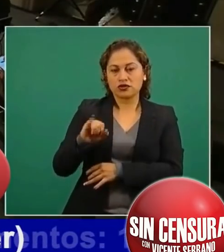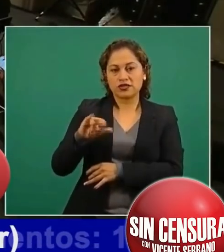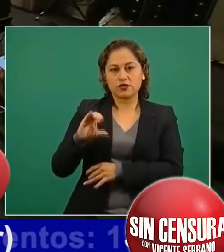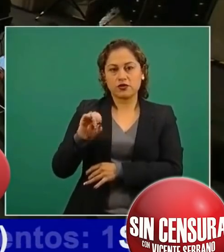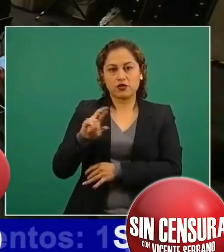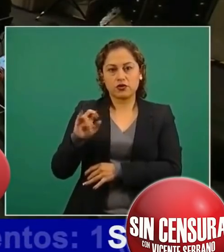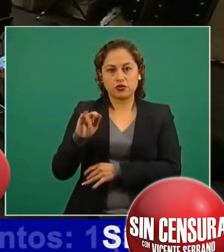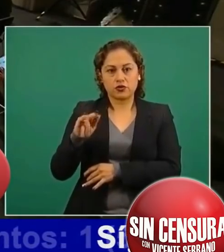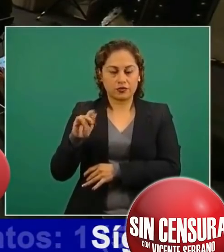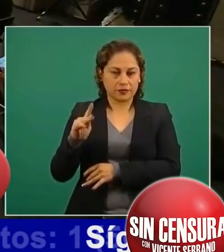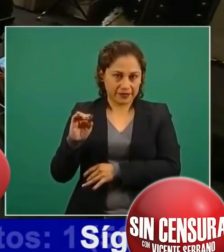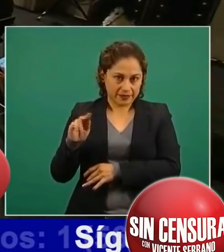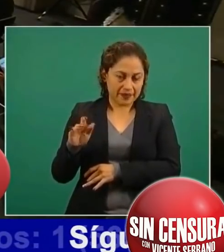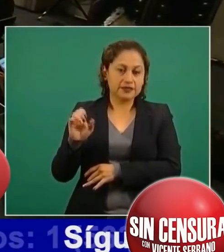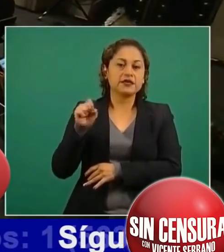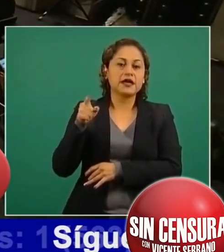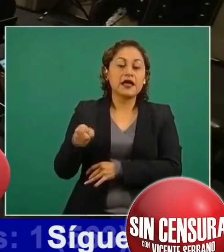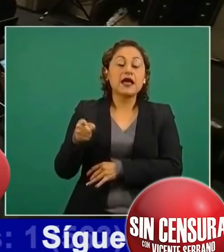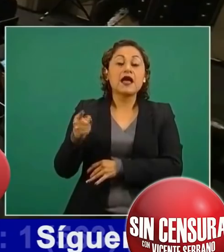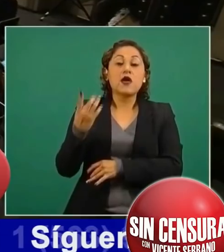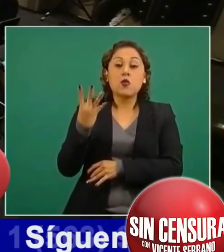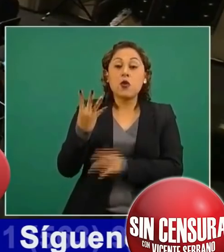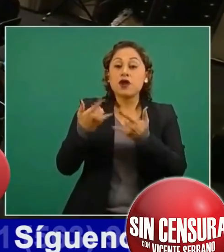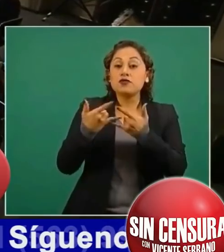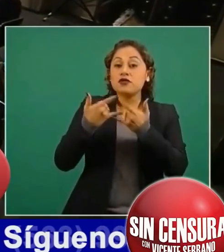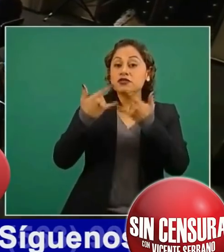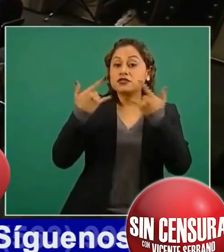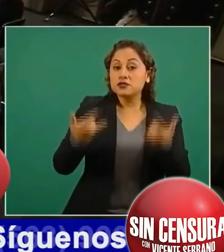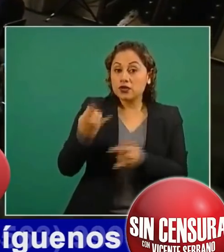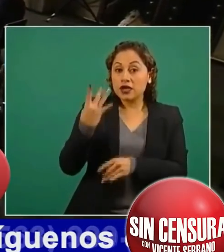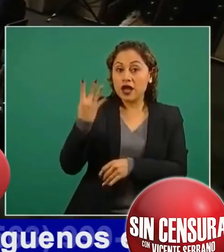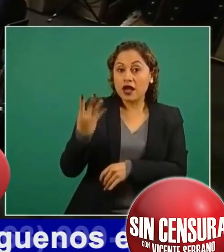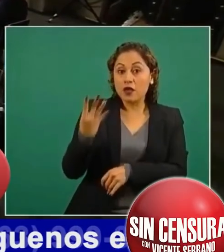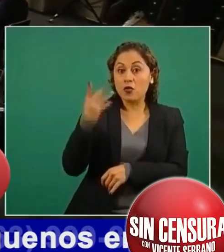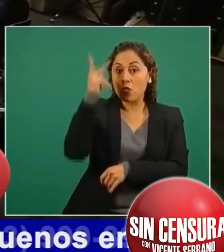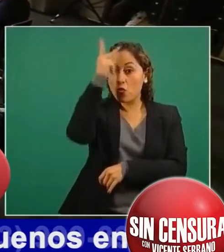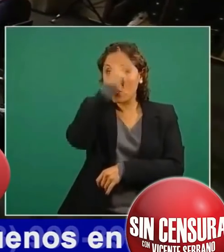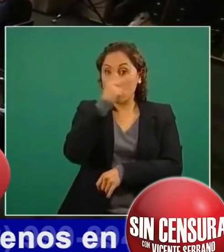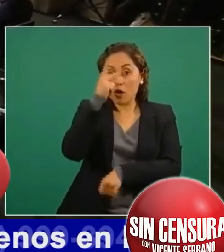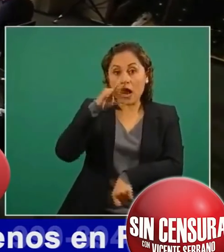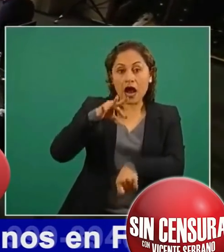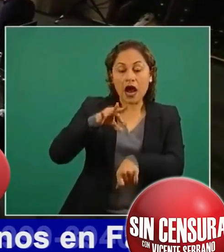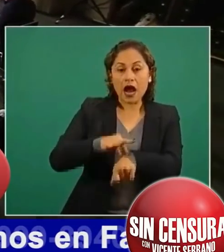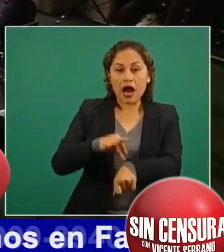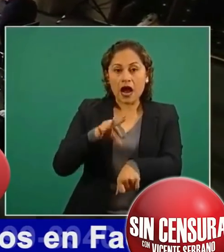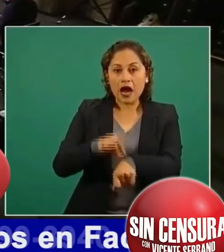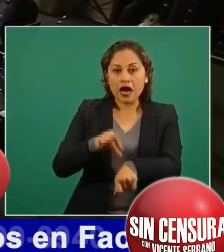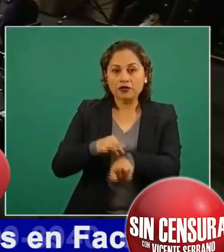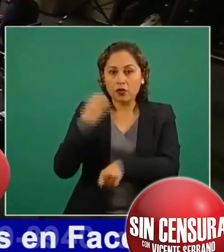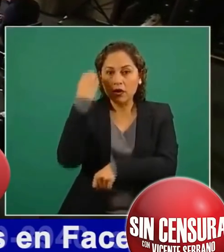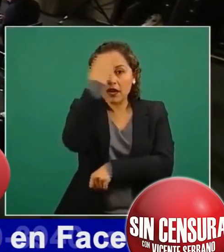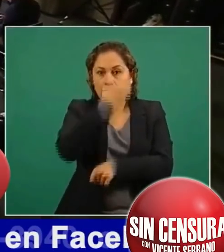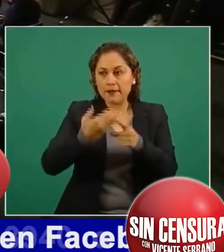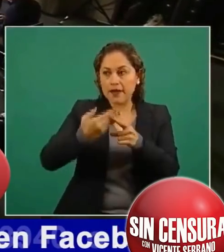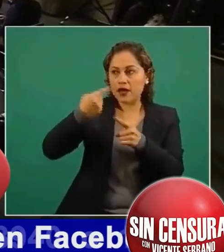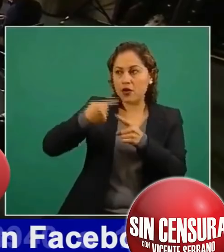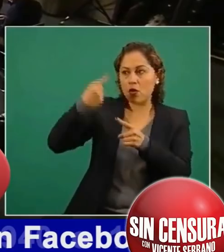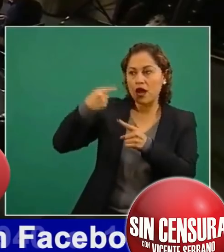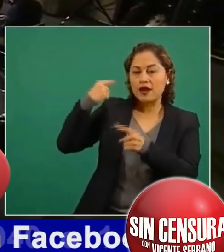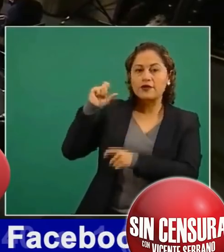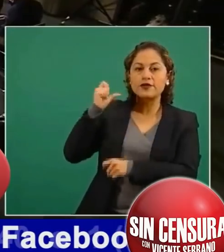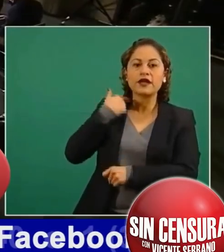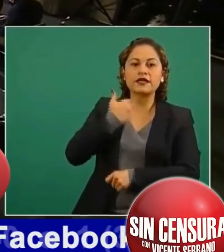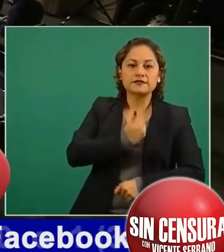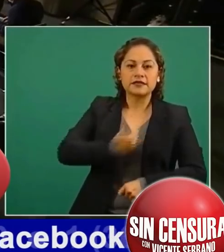4 psiquiatras, quienes valoraron a los expresidentes de México desde Salinas hasta su antecesor. Los resultados